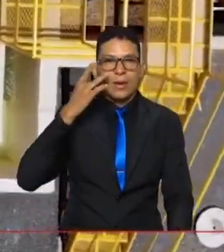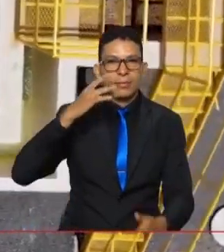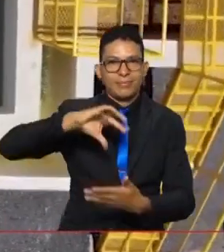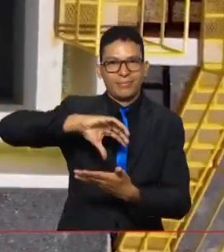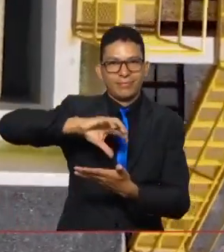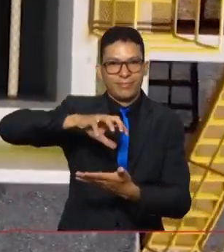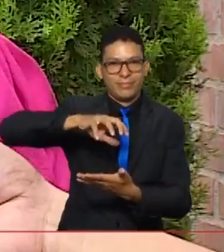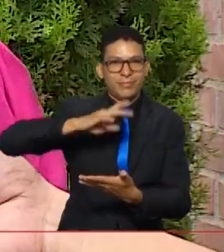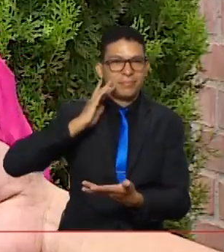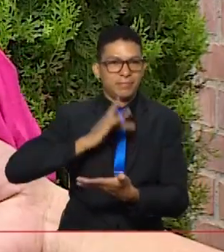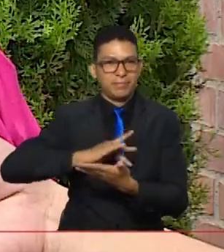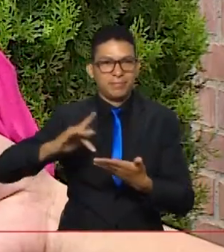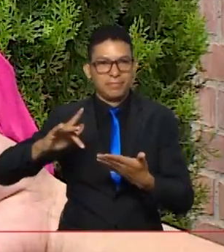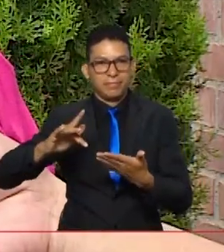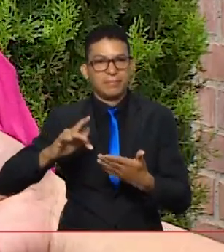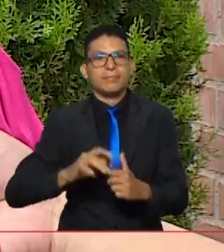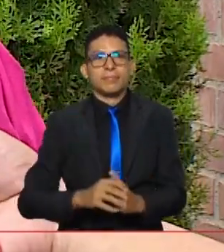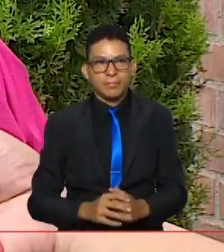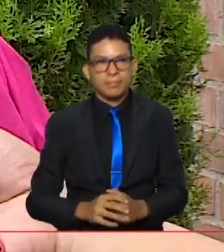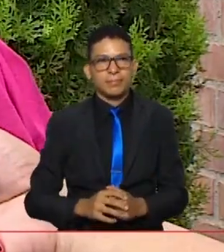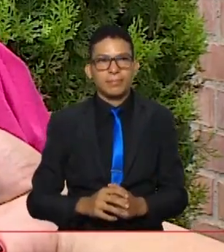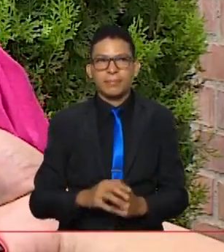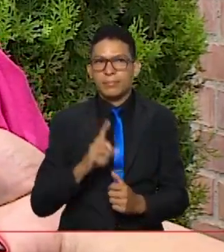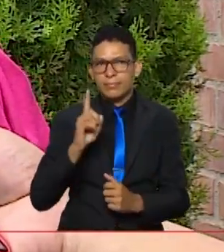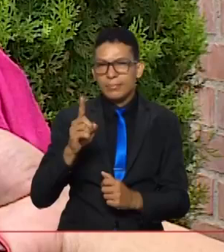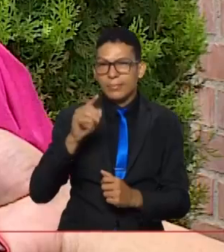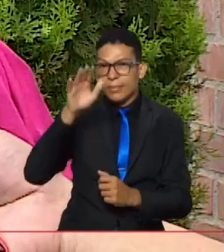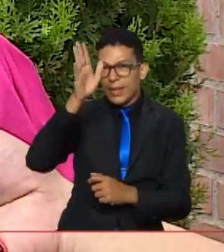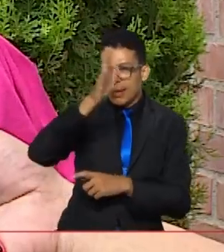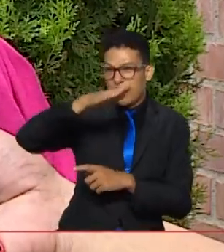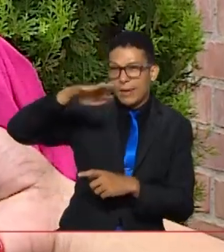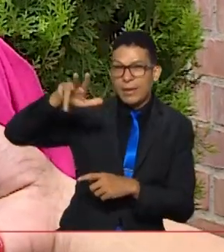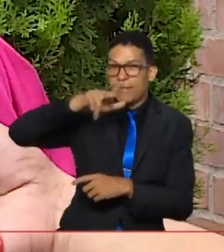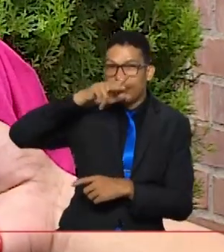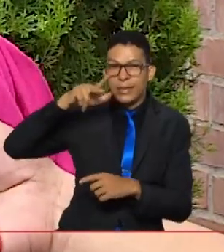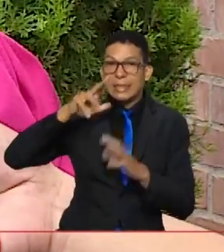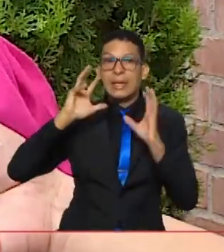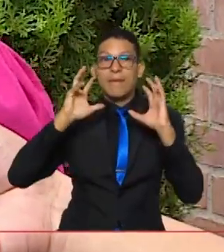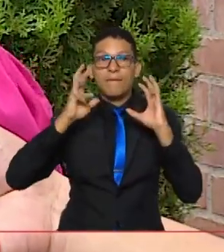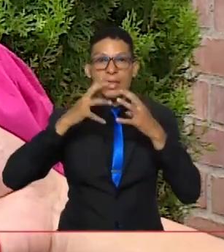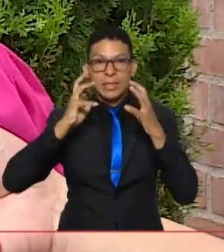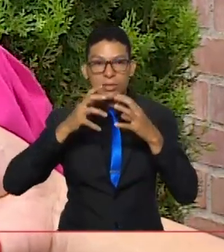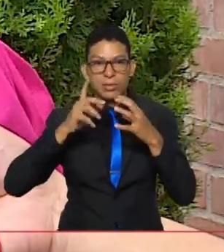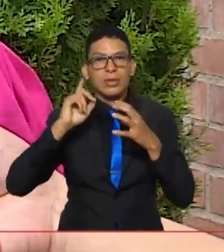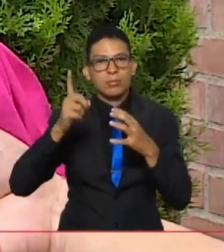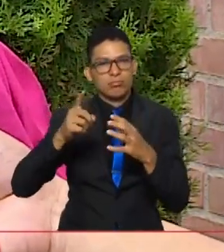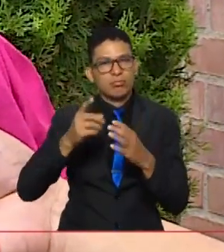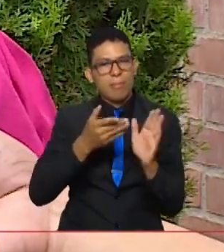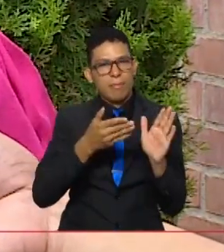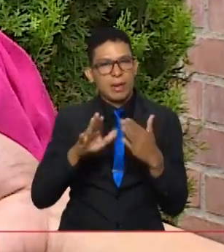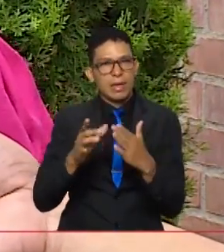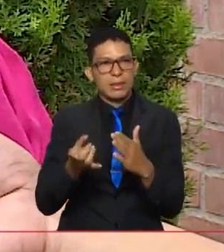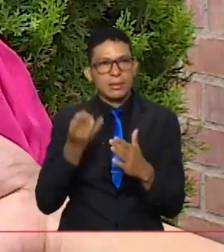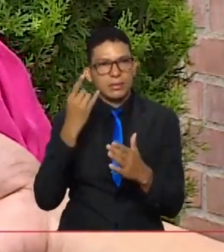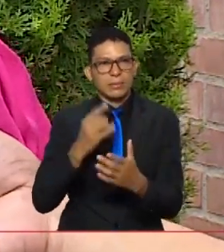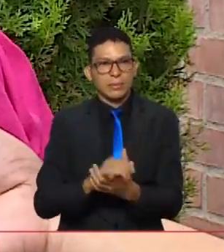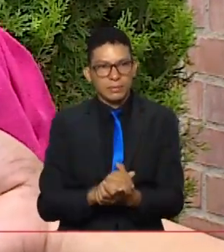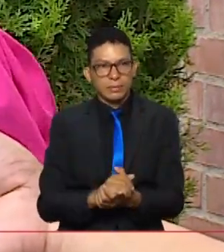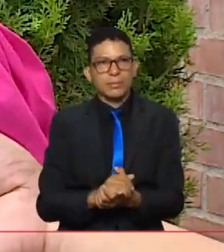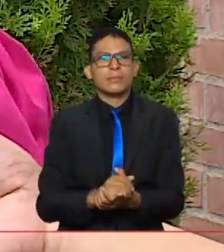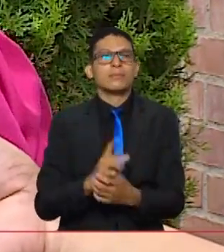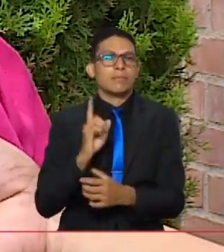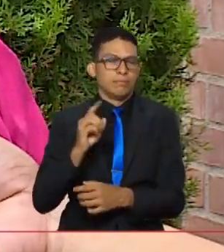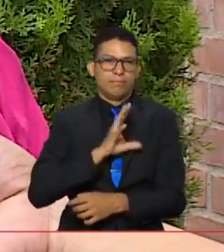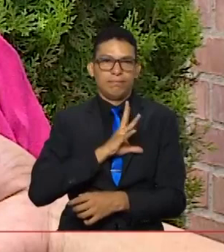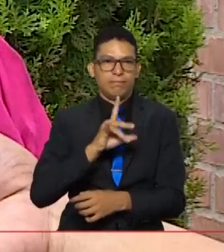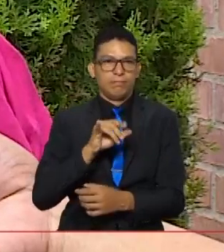Un reservorio en nuestra cabecera municipal y en Villa Gorgona para como un plan de contingencia. Como los tiene